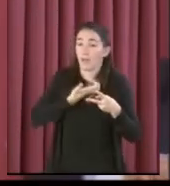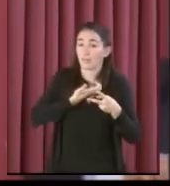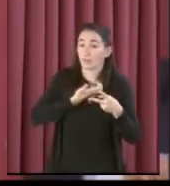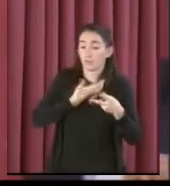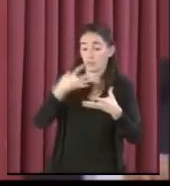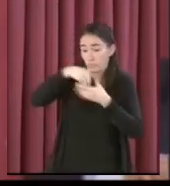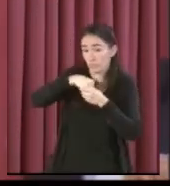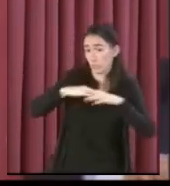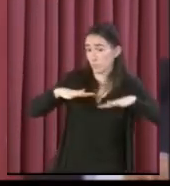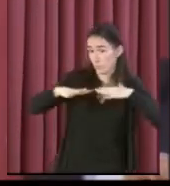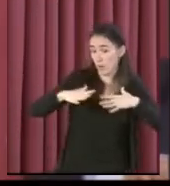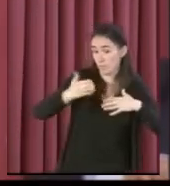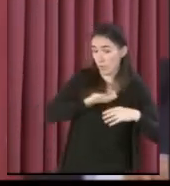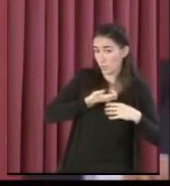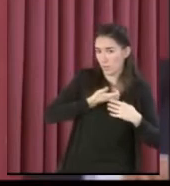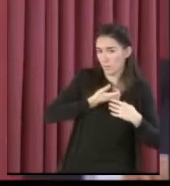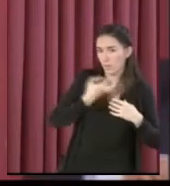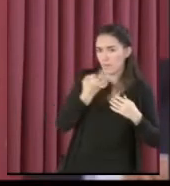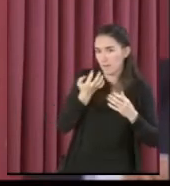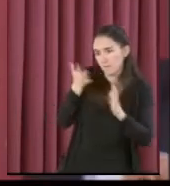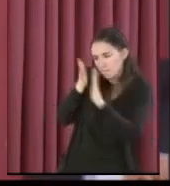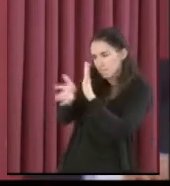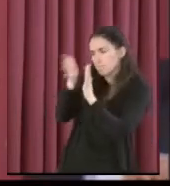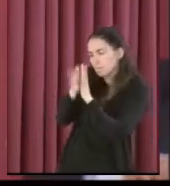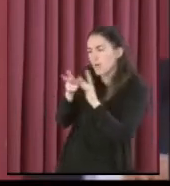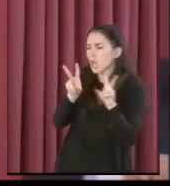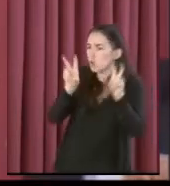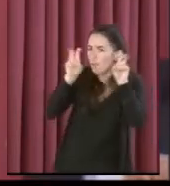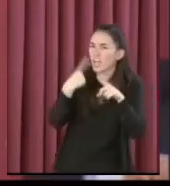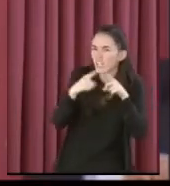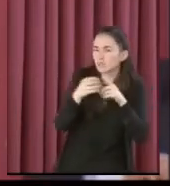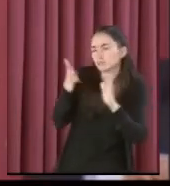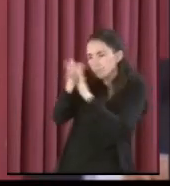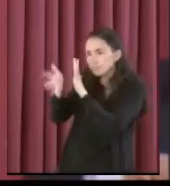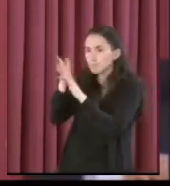de su actuación en correa de transmisión de procesos innovadores,